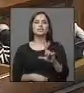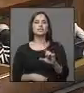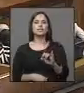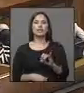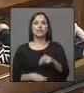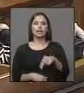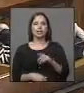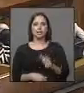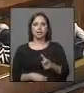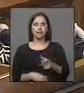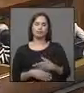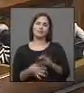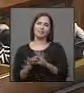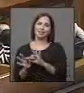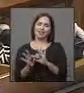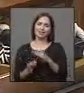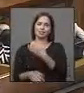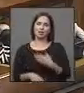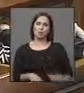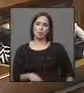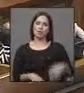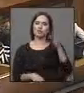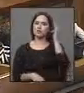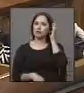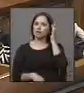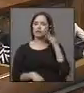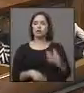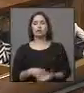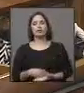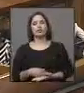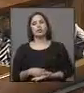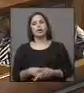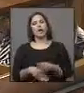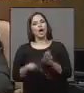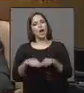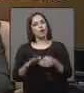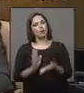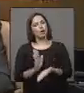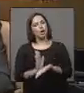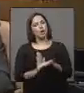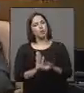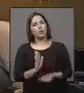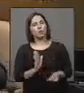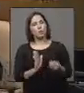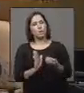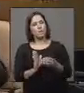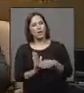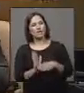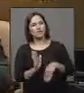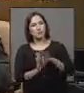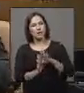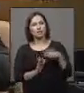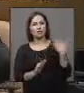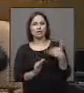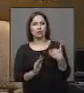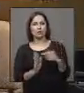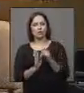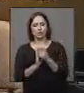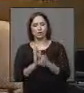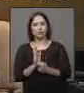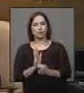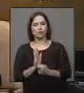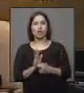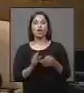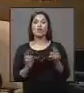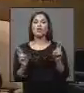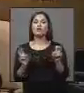Gracias, Presidenta. Presidenta, tal vez el aumento más importante del presupuesto en términos porcentuales